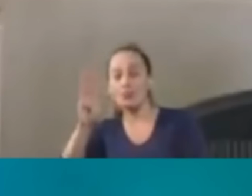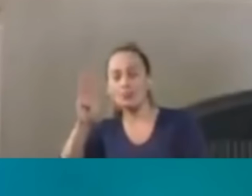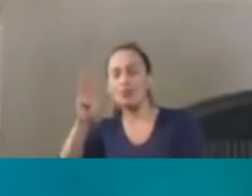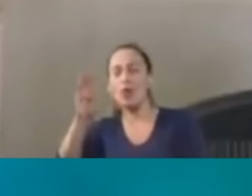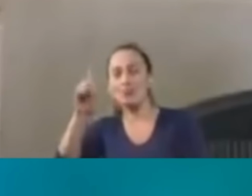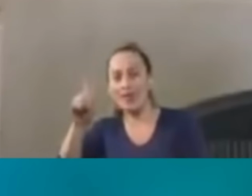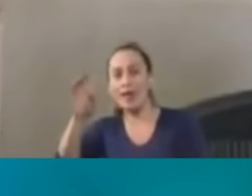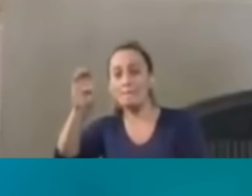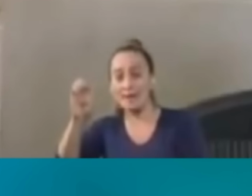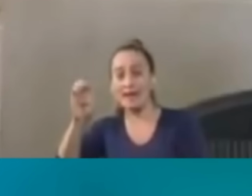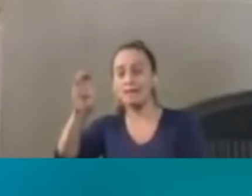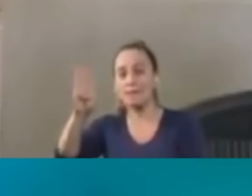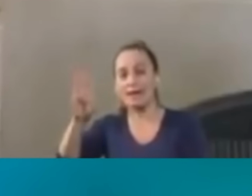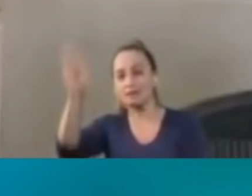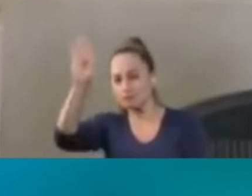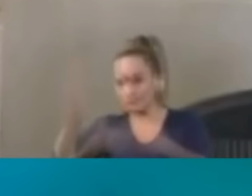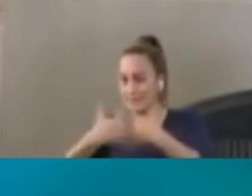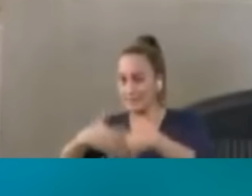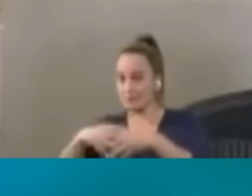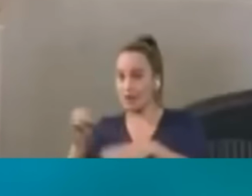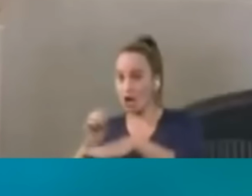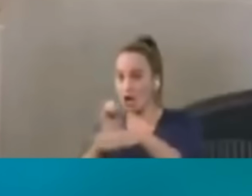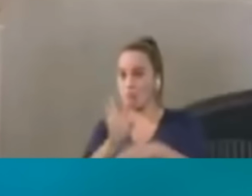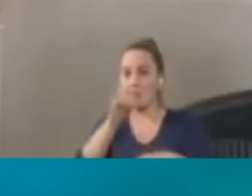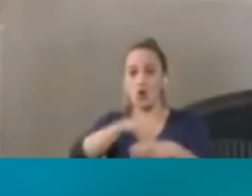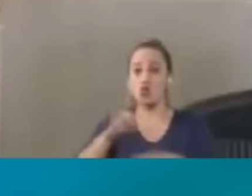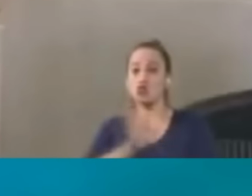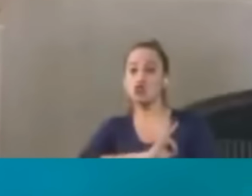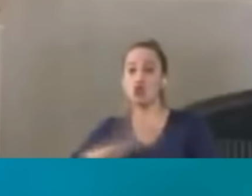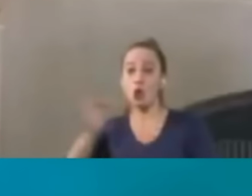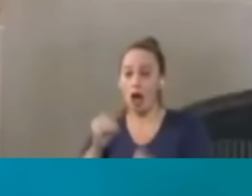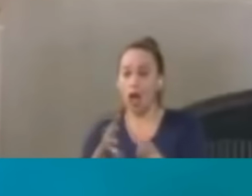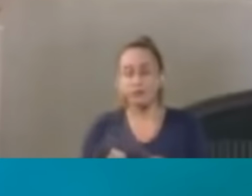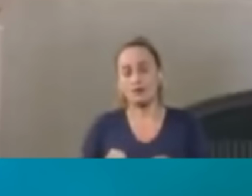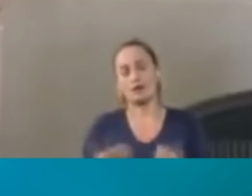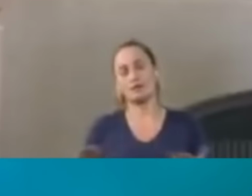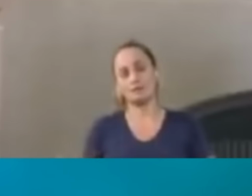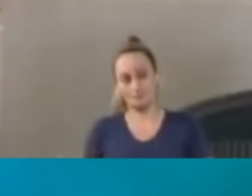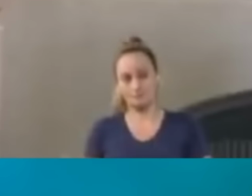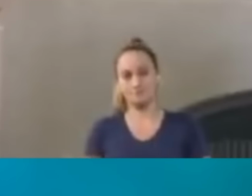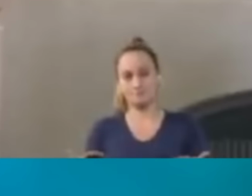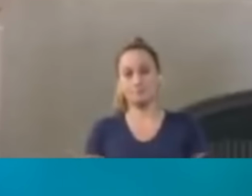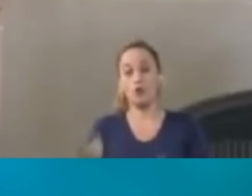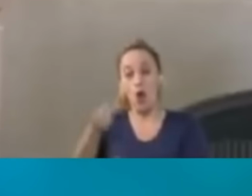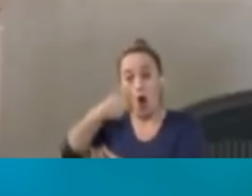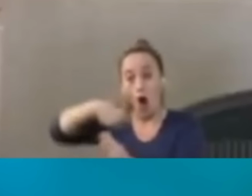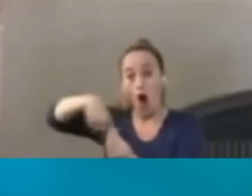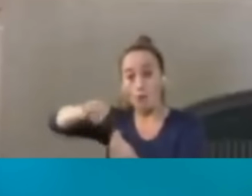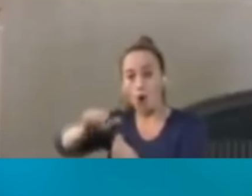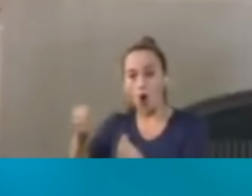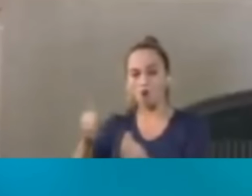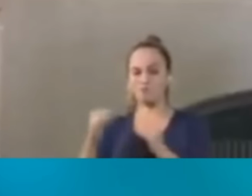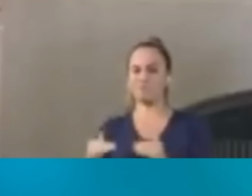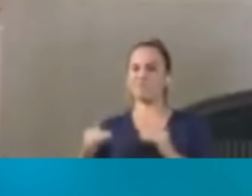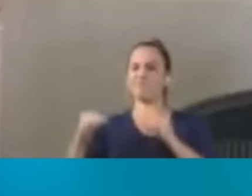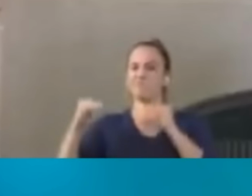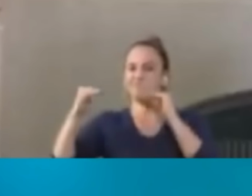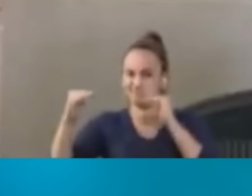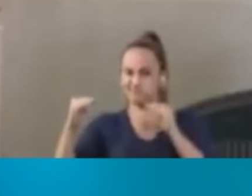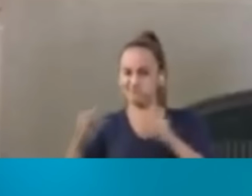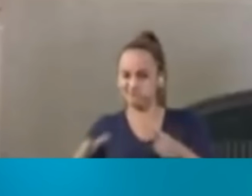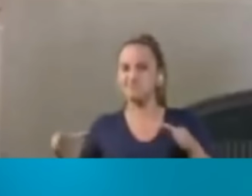y otras organizaciones empresariales. Nunca la prensa mencionó eso, sino que había un grupo más poderoso que se